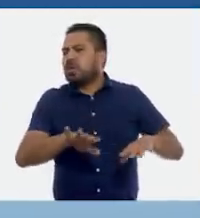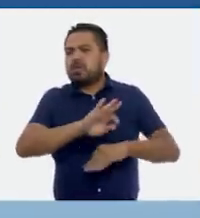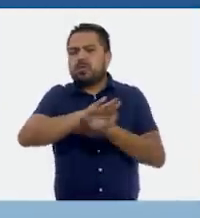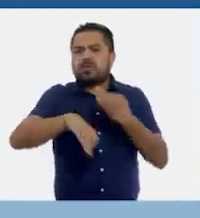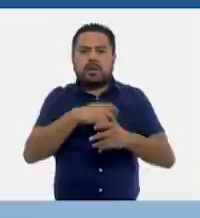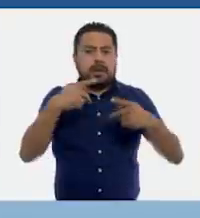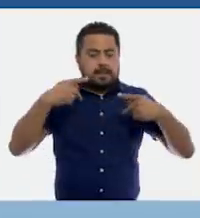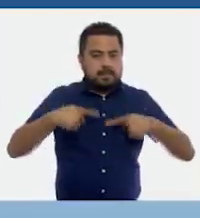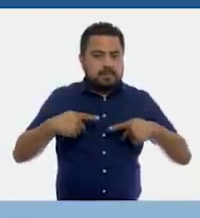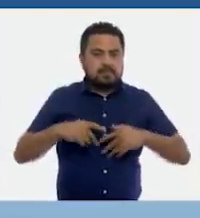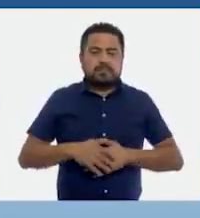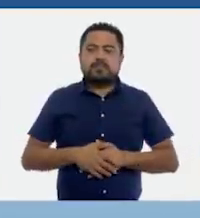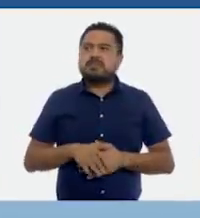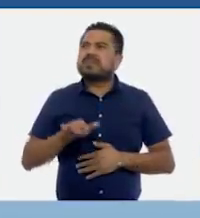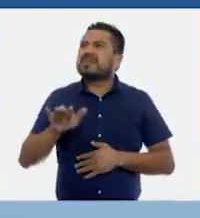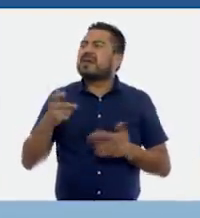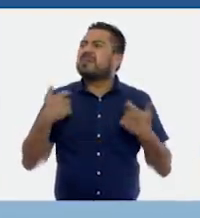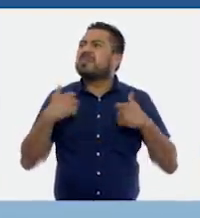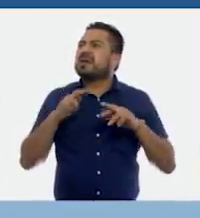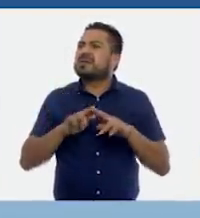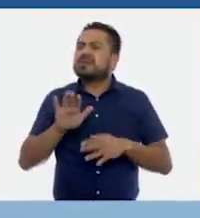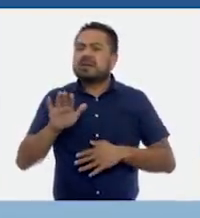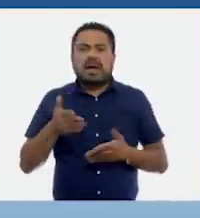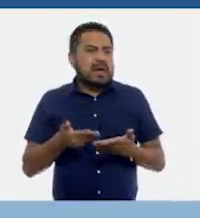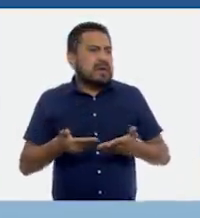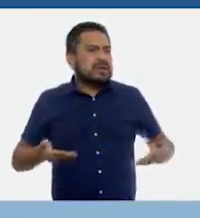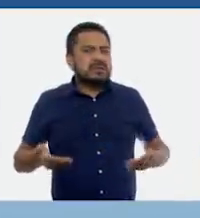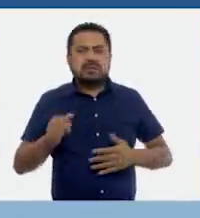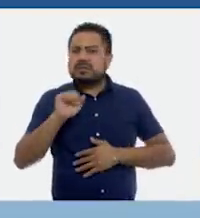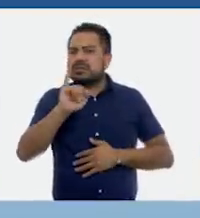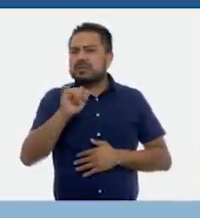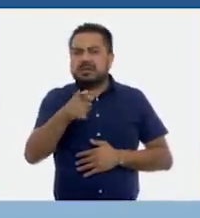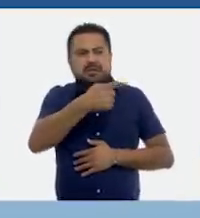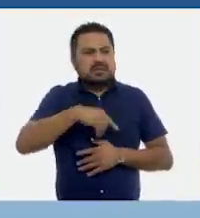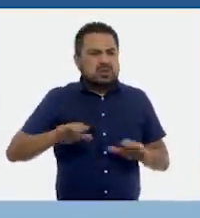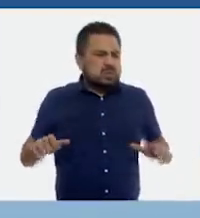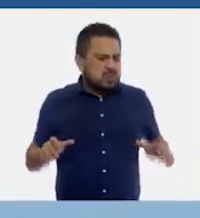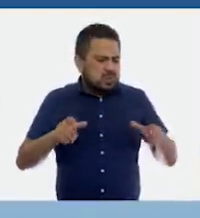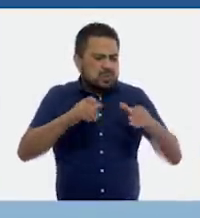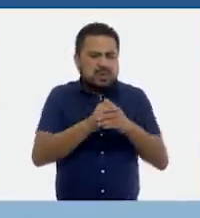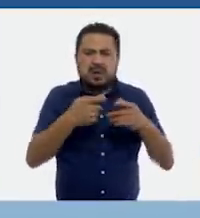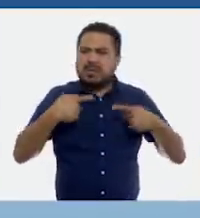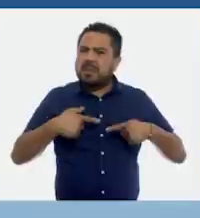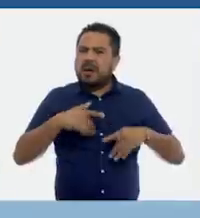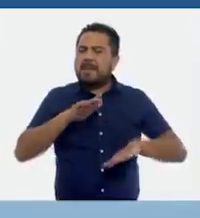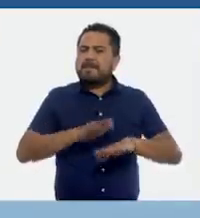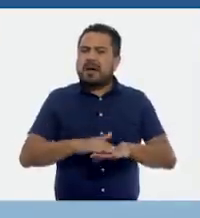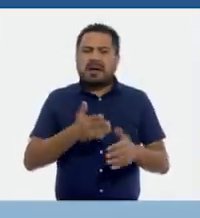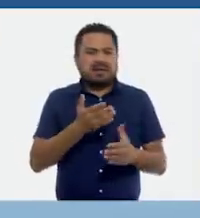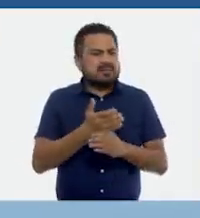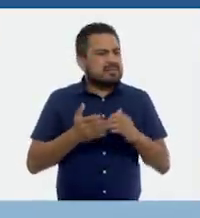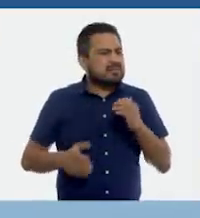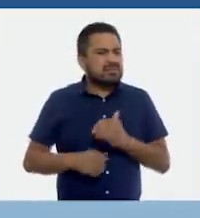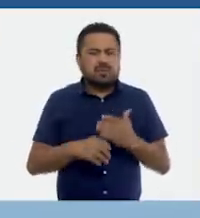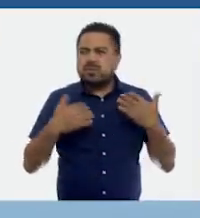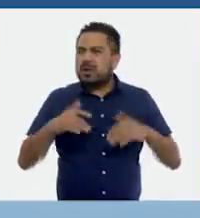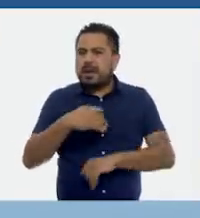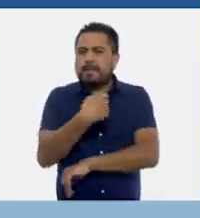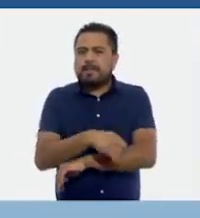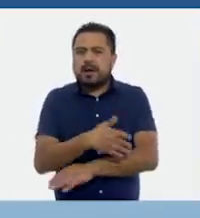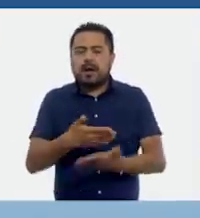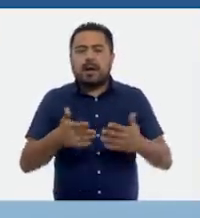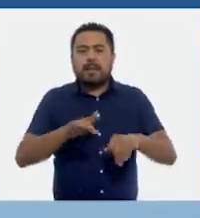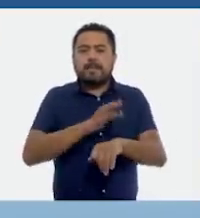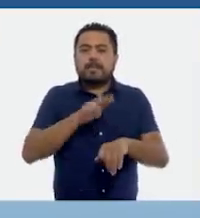la población. Maestra, entonces, si una minoría tenía muchos recursos, mientras que